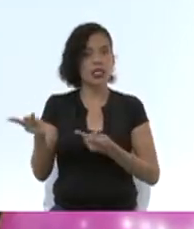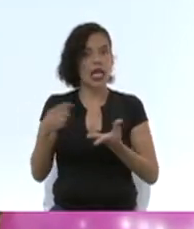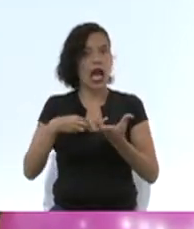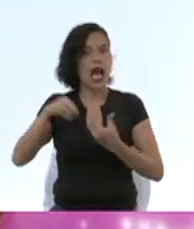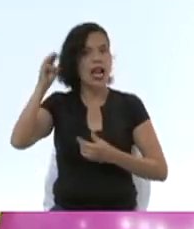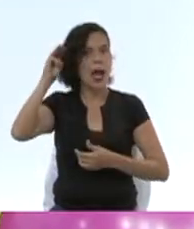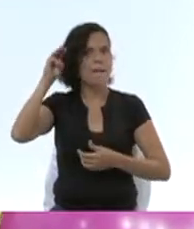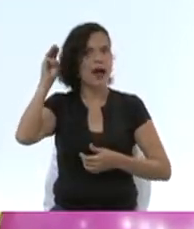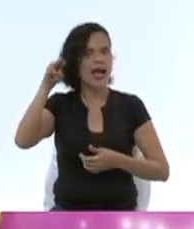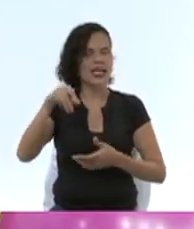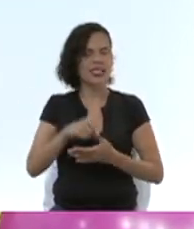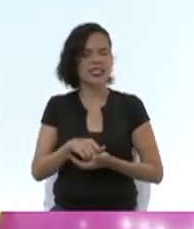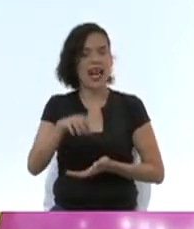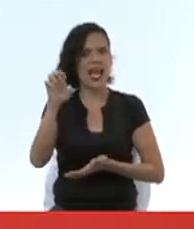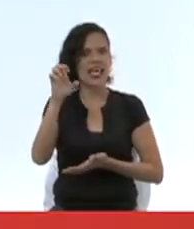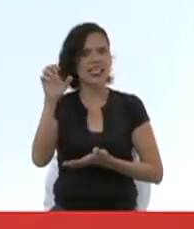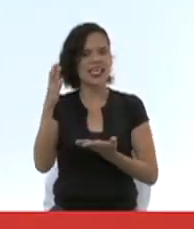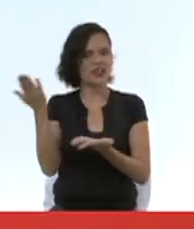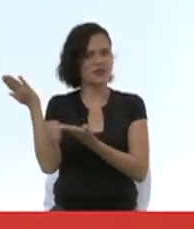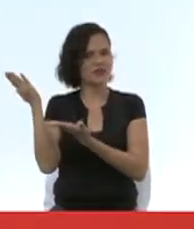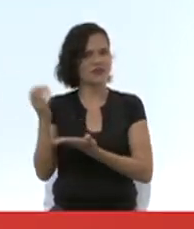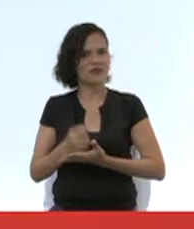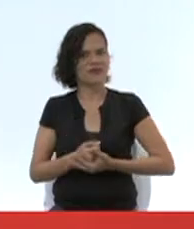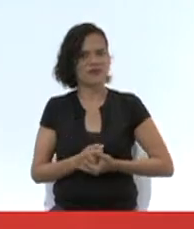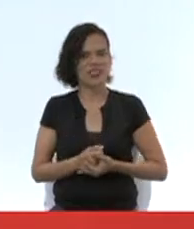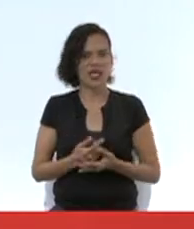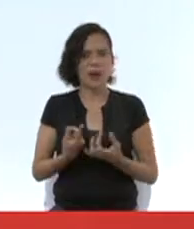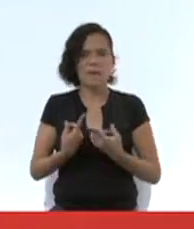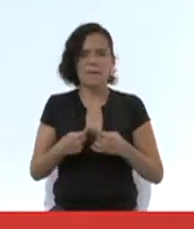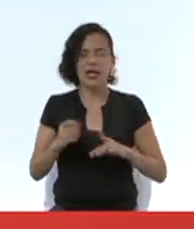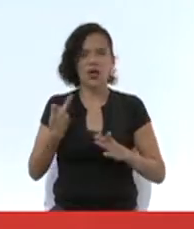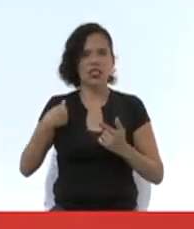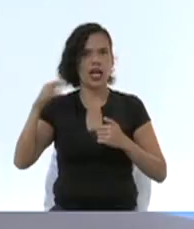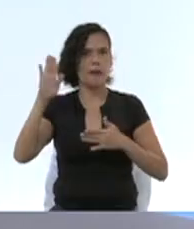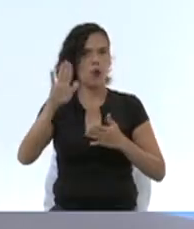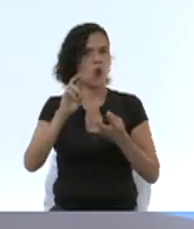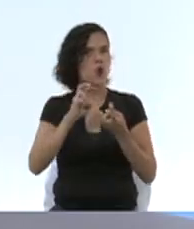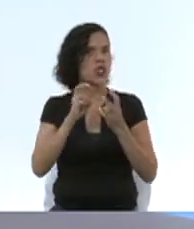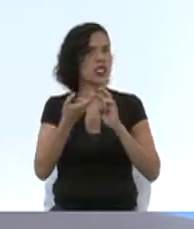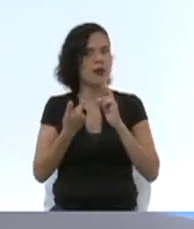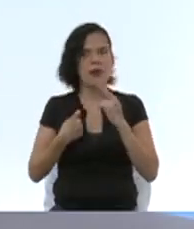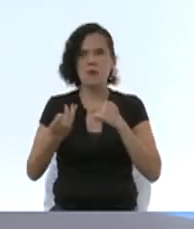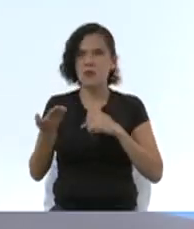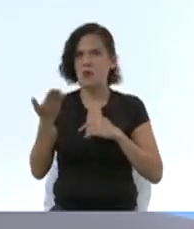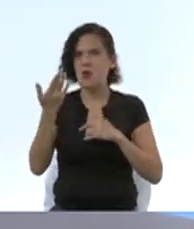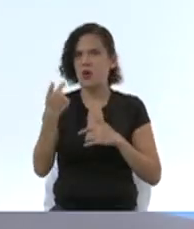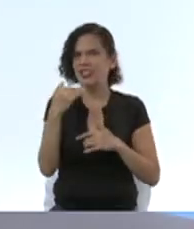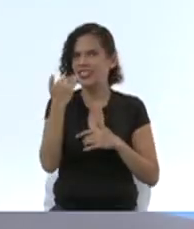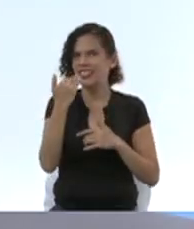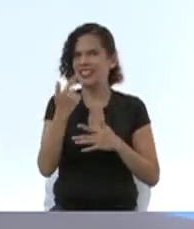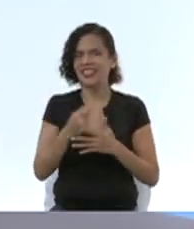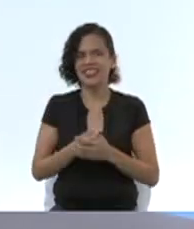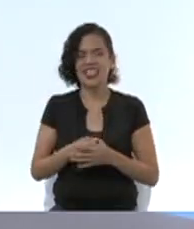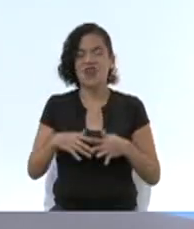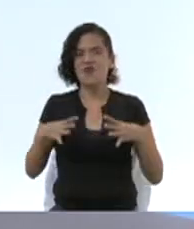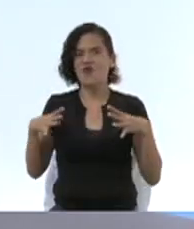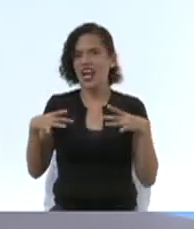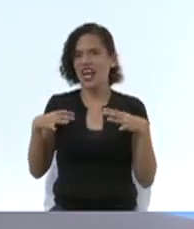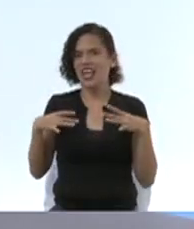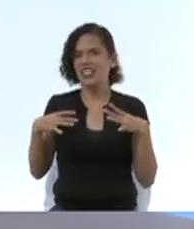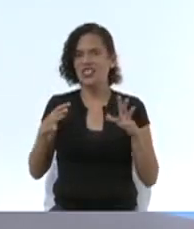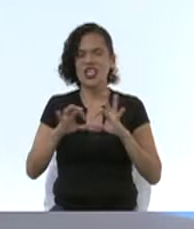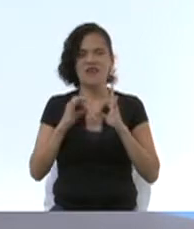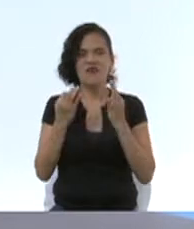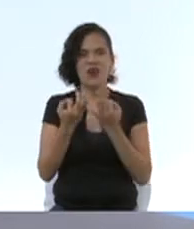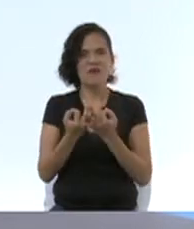la maestra Esther Cabrera, pero traemos un tema muy interesante. Vacaciones